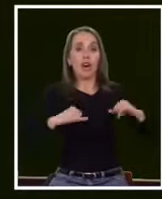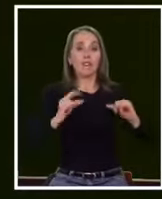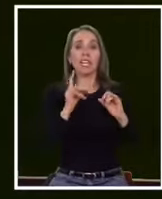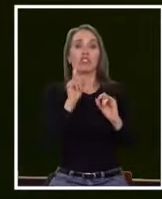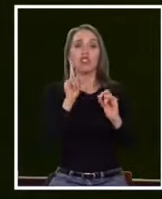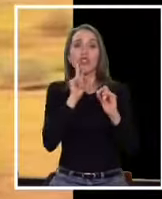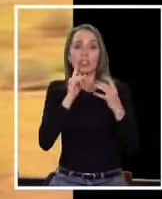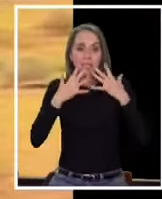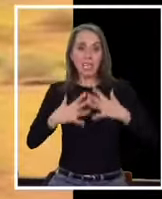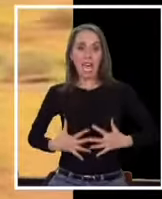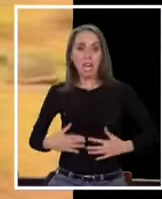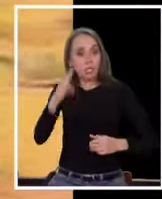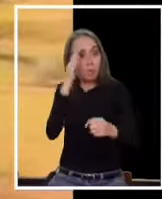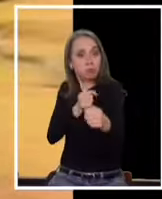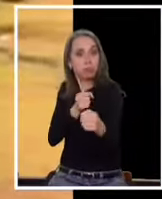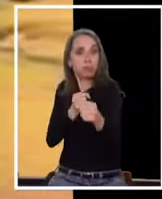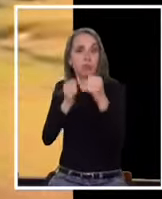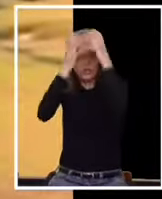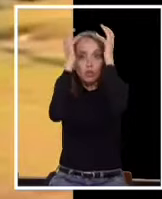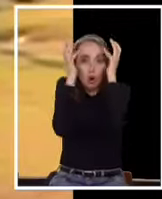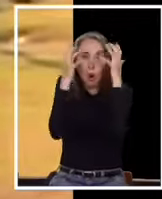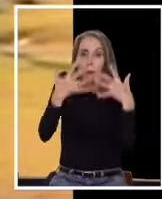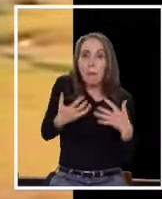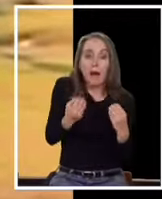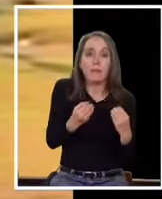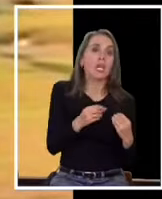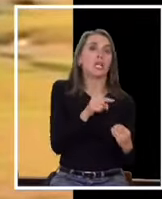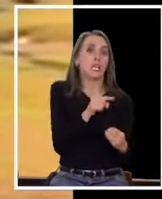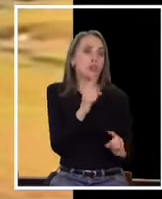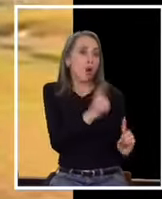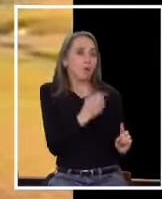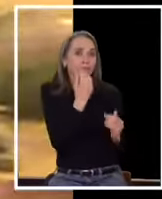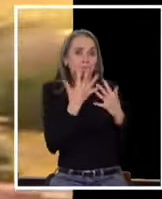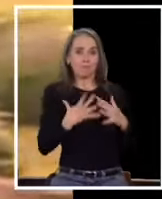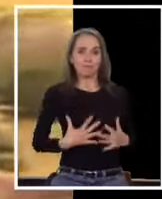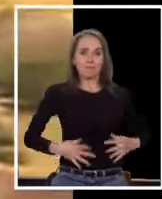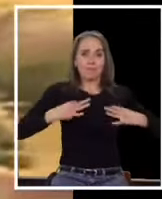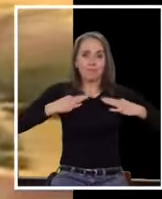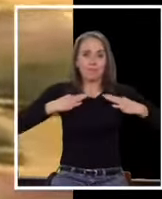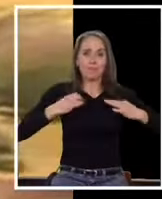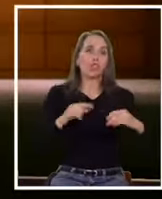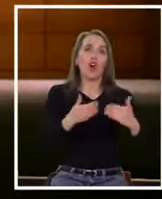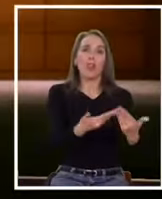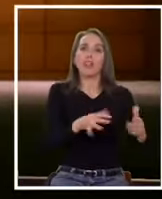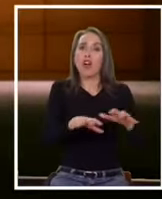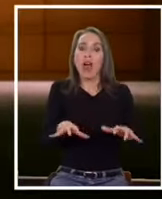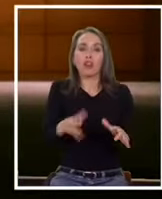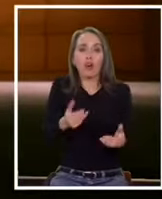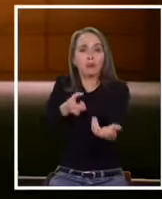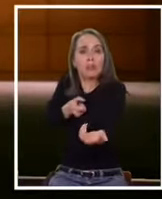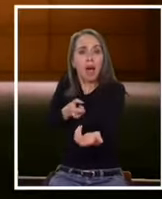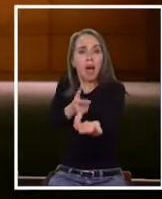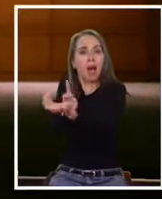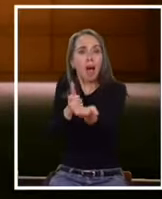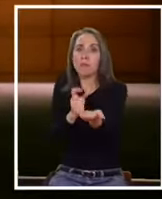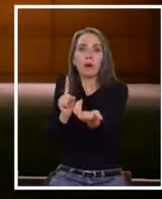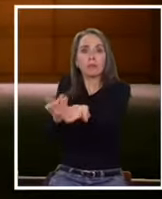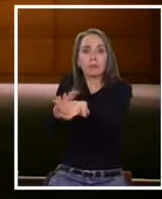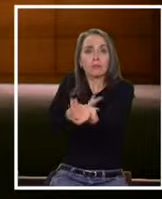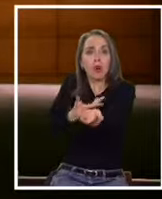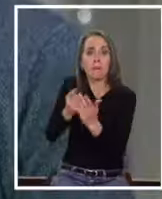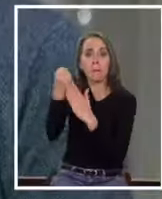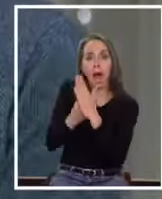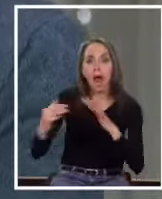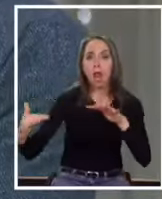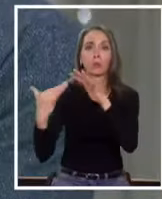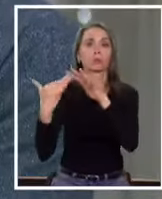pertrechos adecuados. Tomada la decisión de ir al terreno militar, ni siquiera les entregaron las herramientas adecuadas para ir a